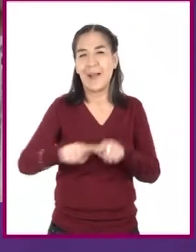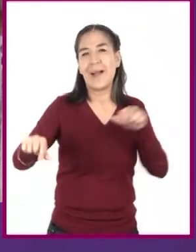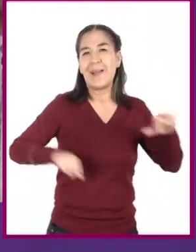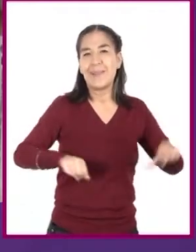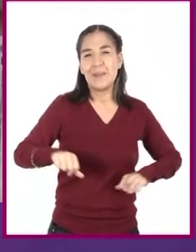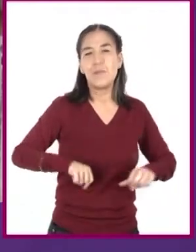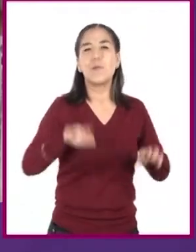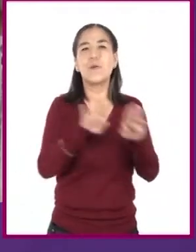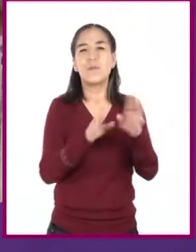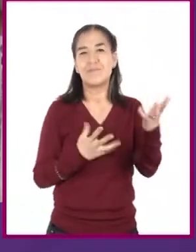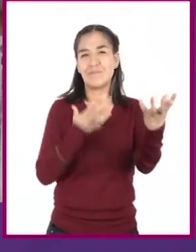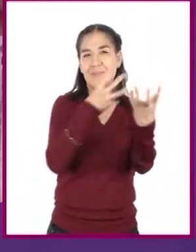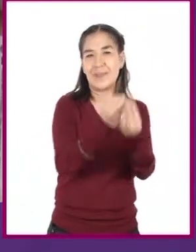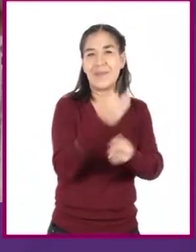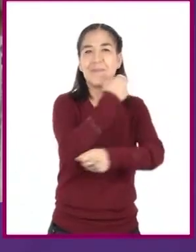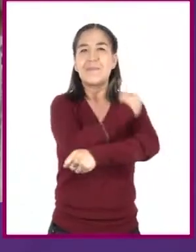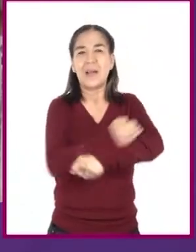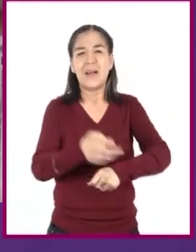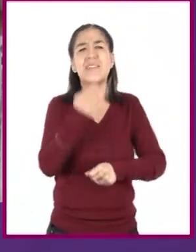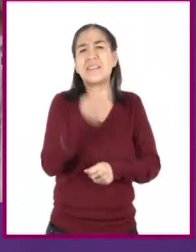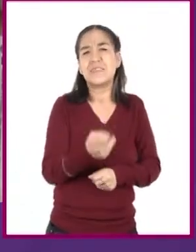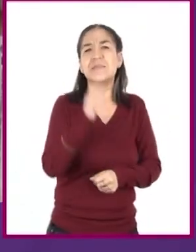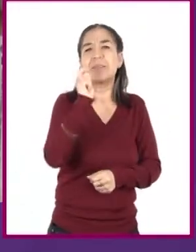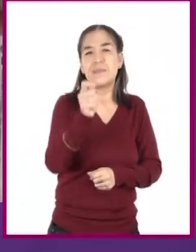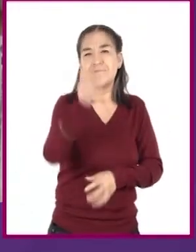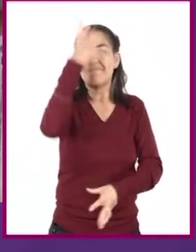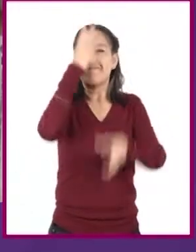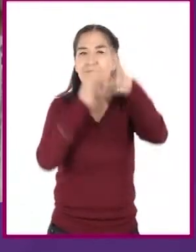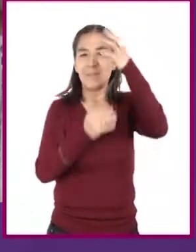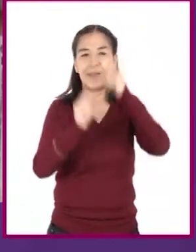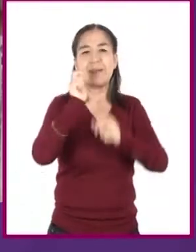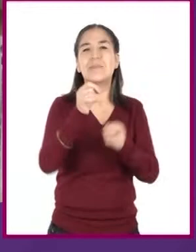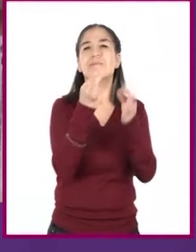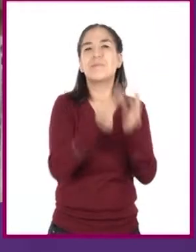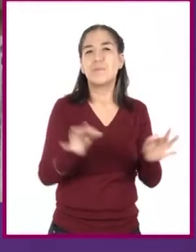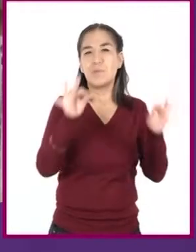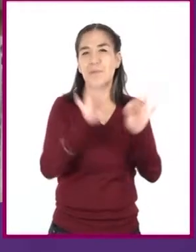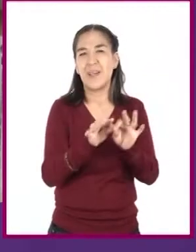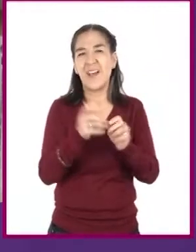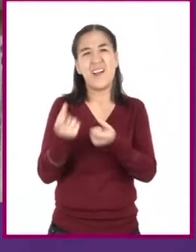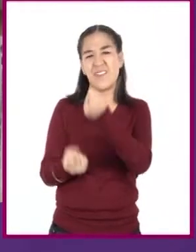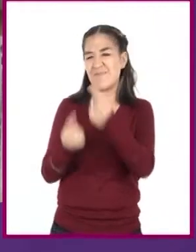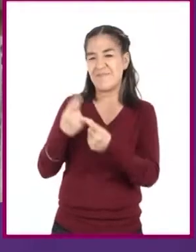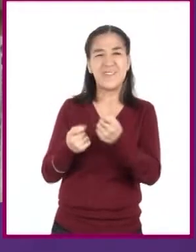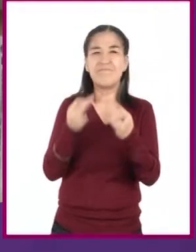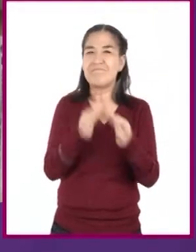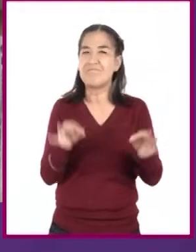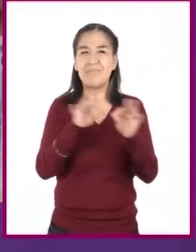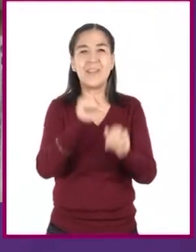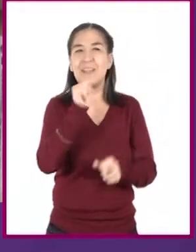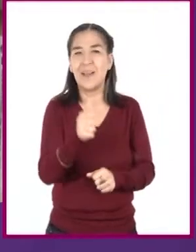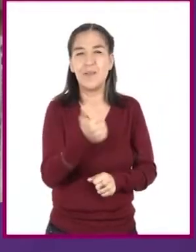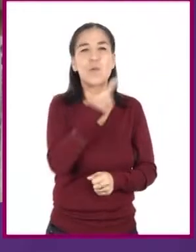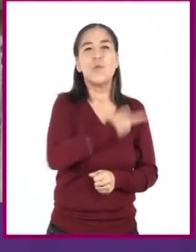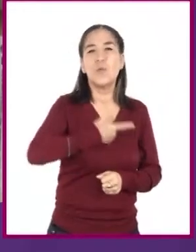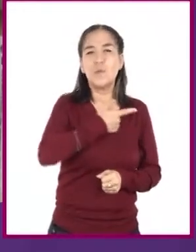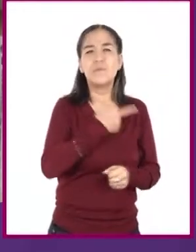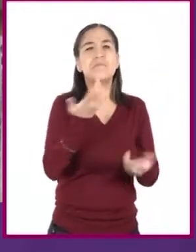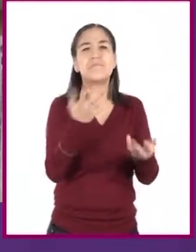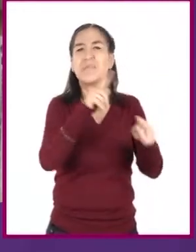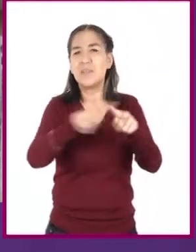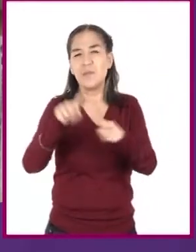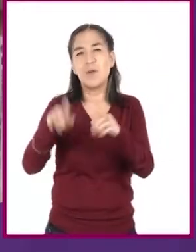conformamos en una familia y en esta familia aprendemos lo que es importante y lo que no lo es. Aprendemos gustos sobre cualquier